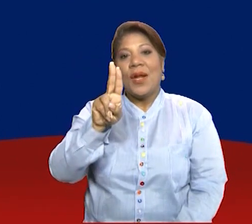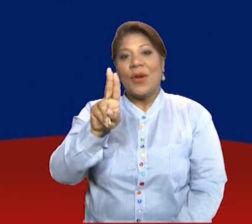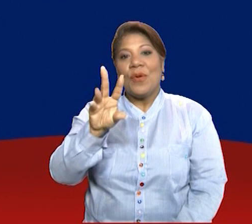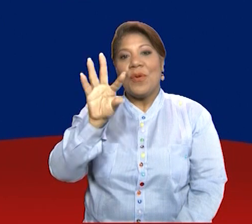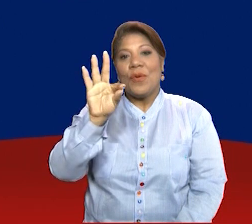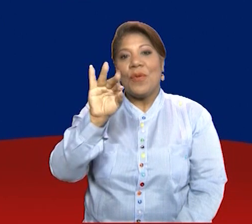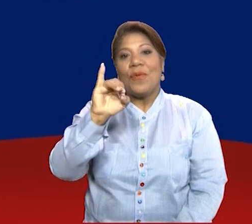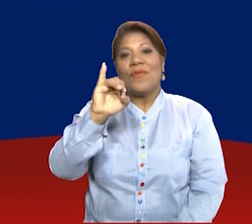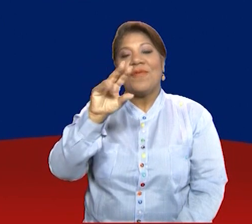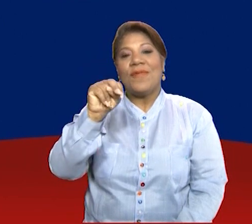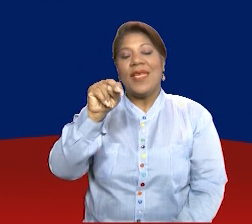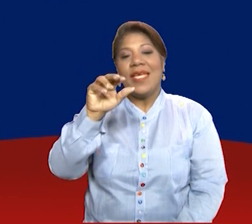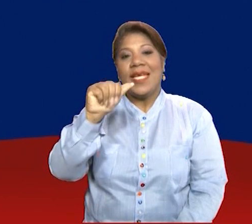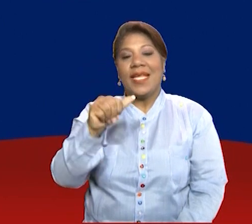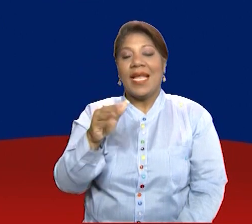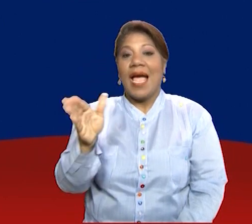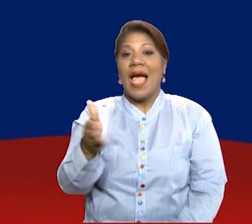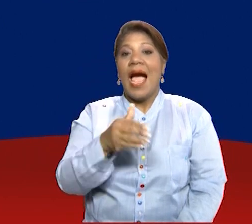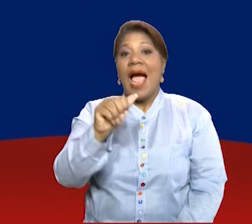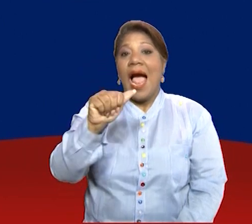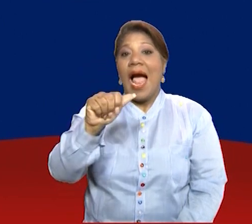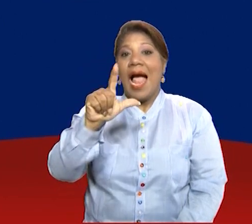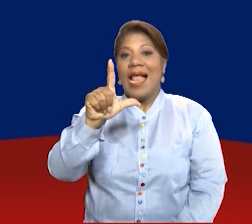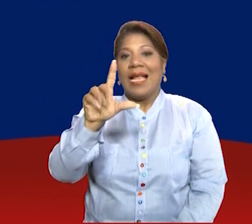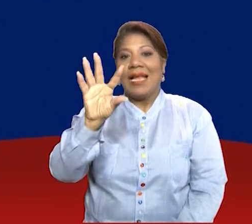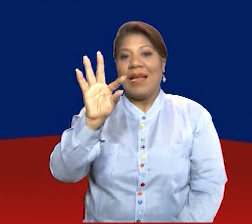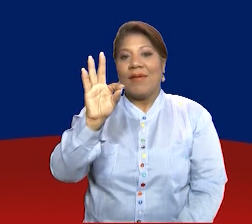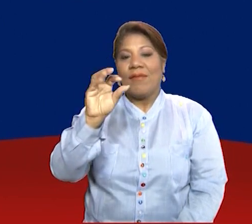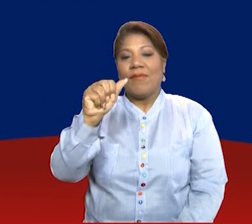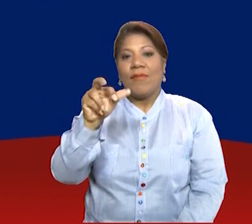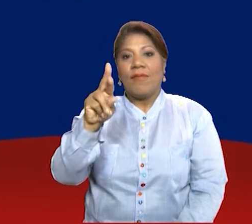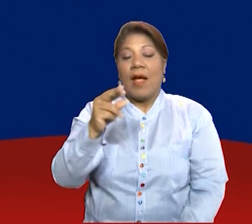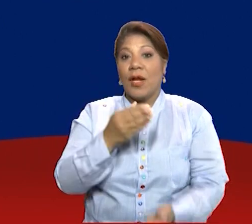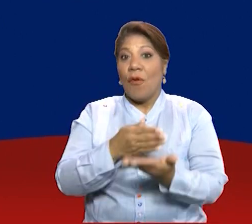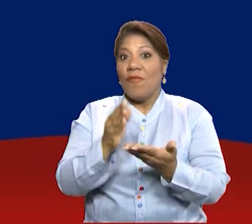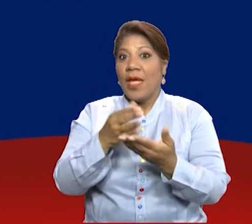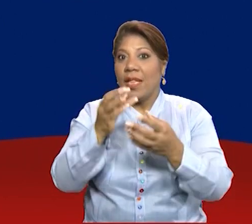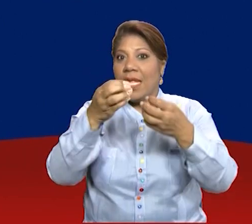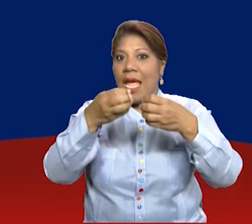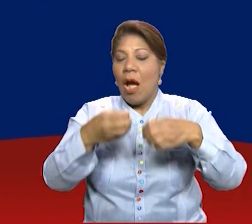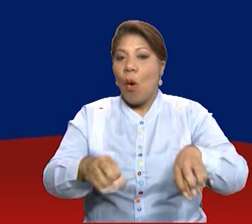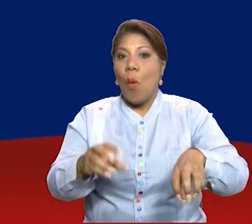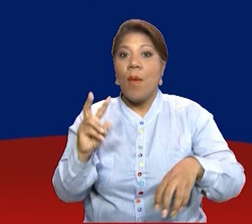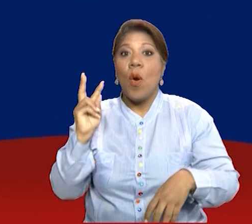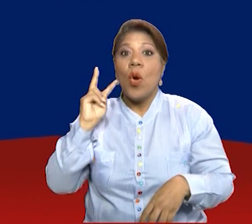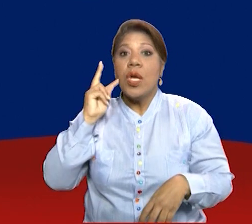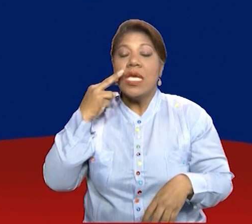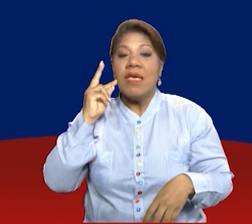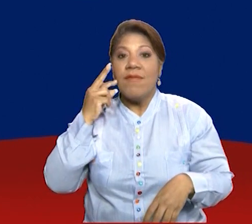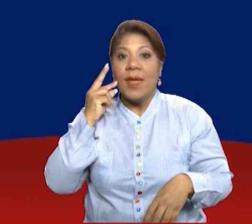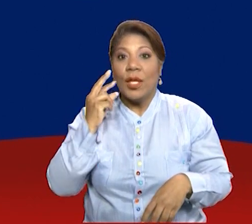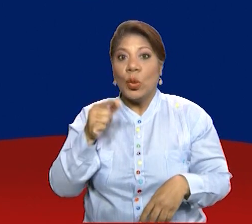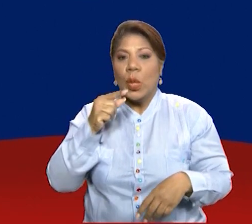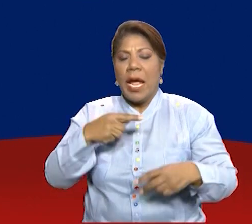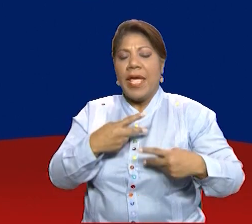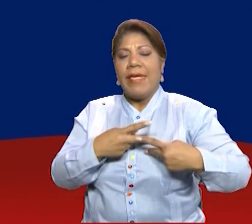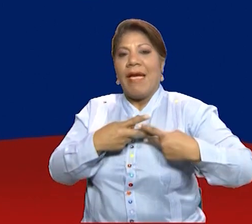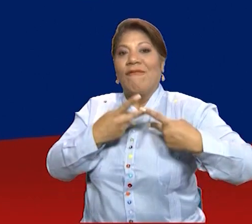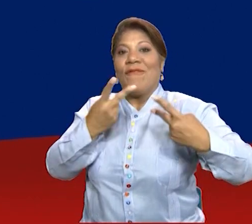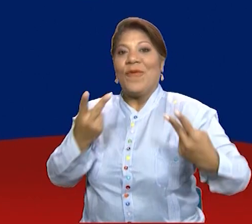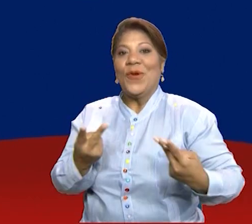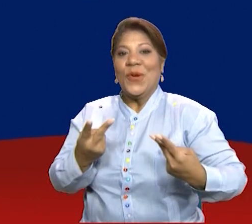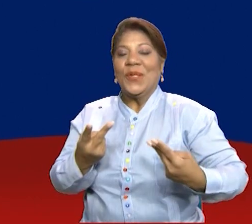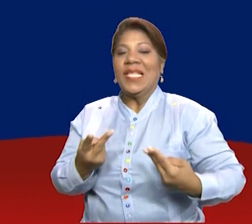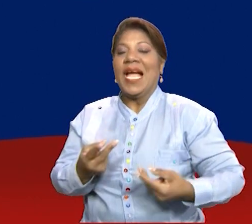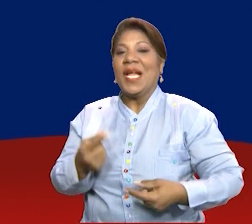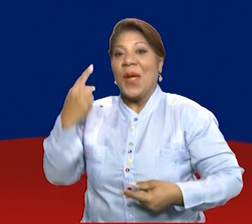de cabello negro, aguerrida, valiente, trabajadora, lo que desencadenó una serie de gritos